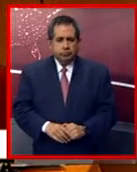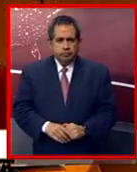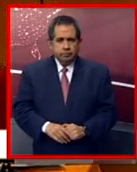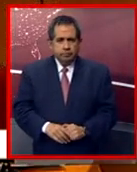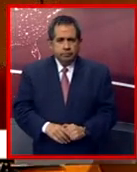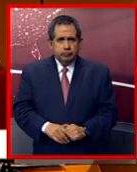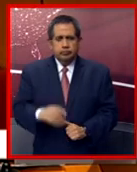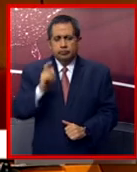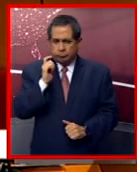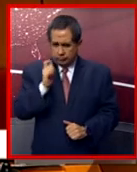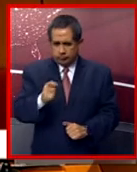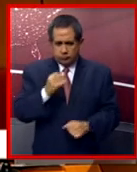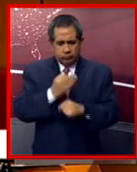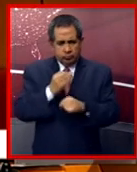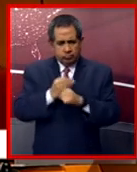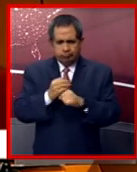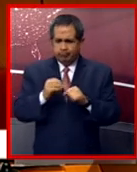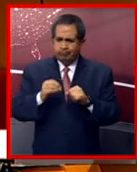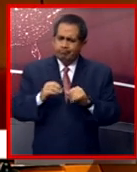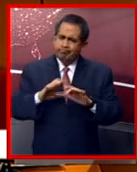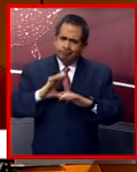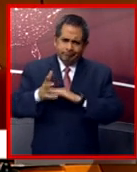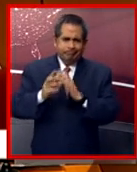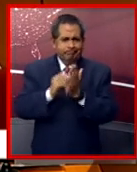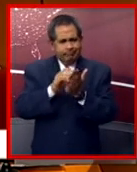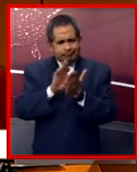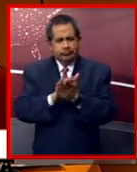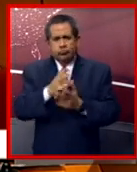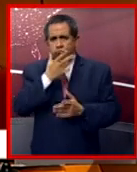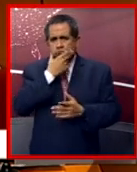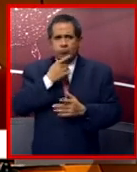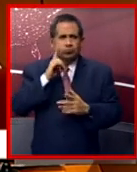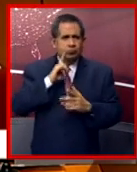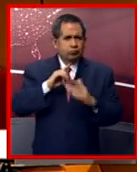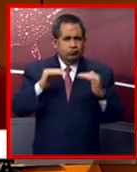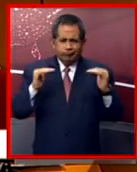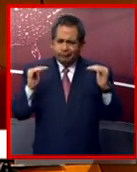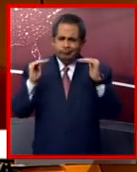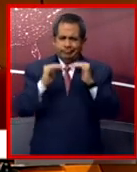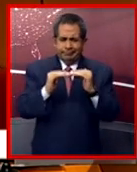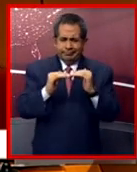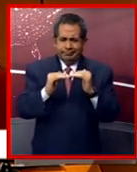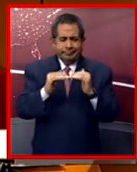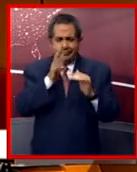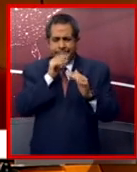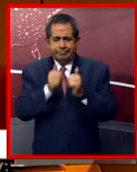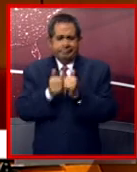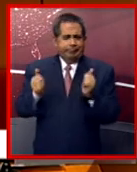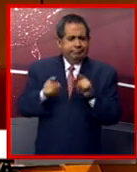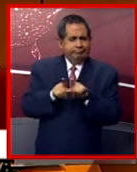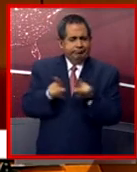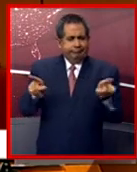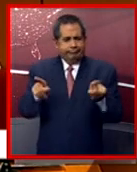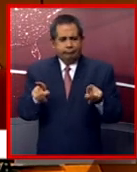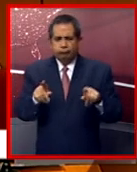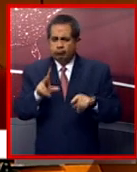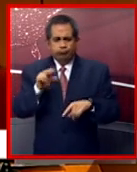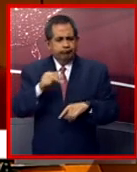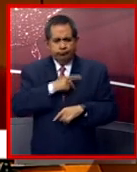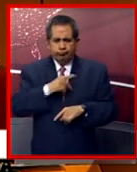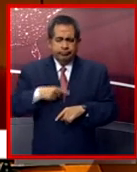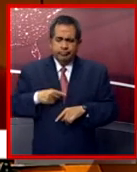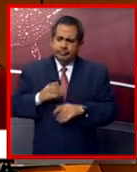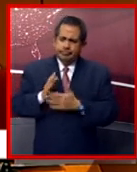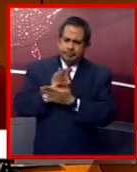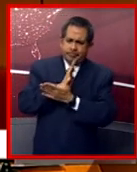Es momento de cerrar la brecha que hay entre mujeres y hombres. No podemos seguir percibiéndonos como